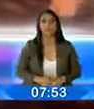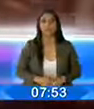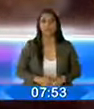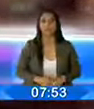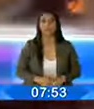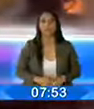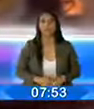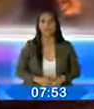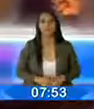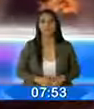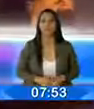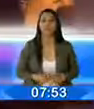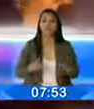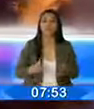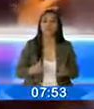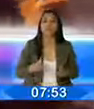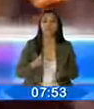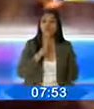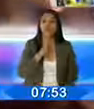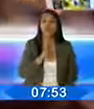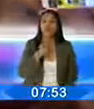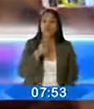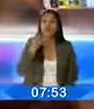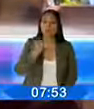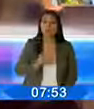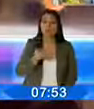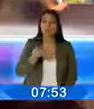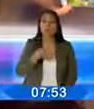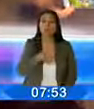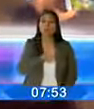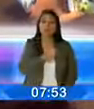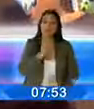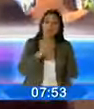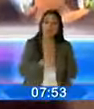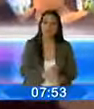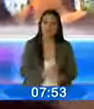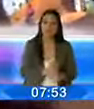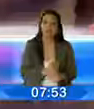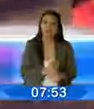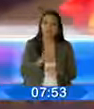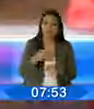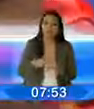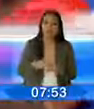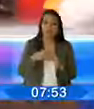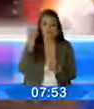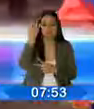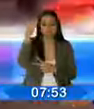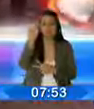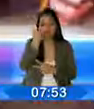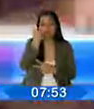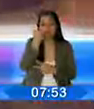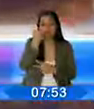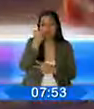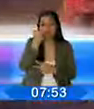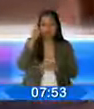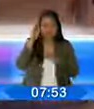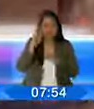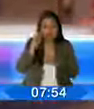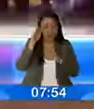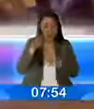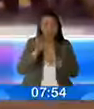Otra leyenda dice que la diablada apareció cuando llegaron los españoles en la época colonial. Los indígenas efectuaron una ceremonia